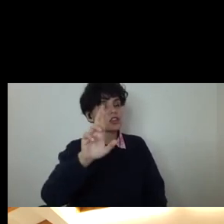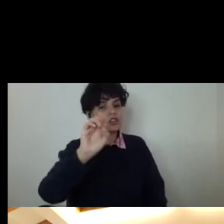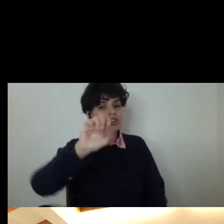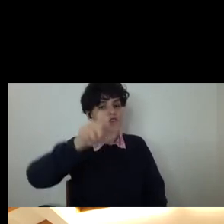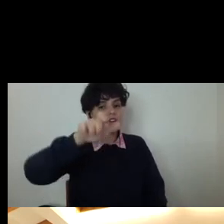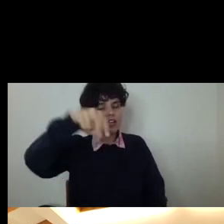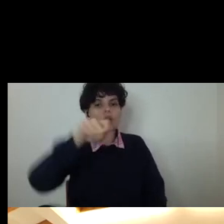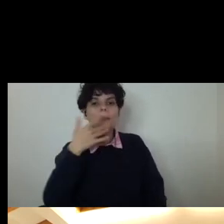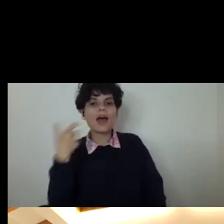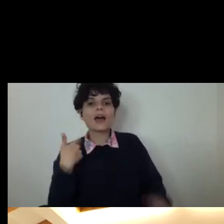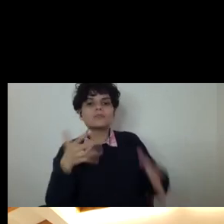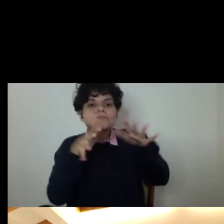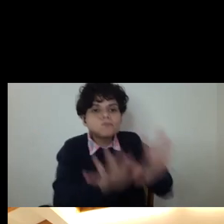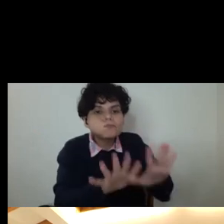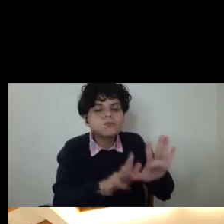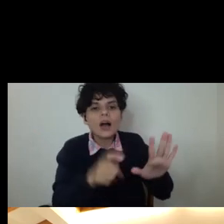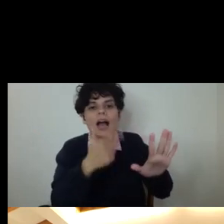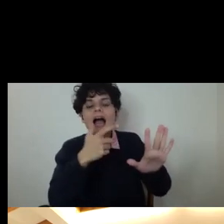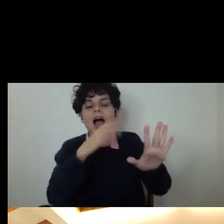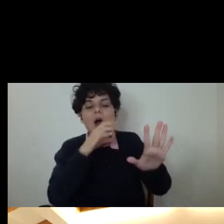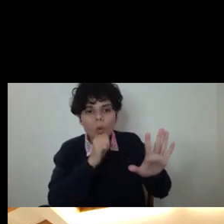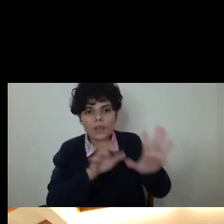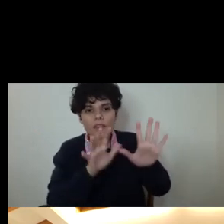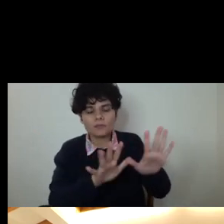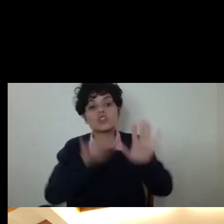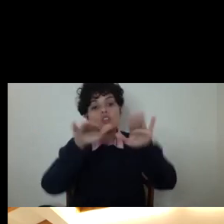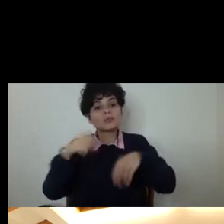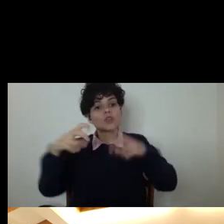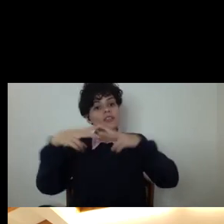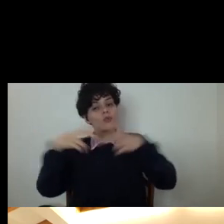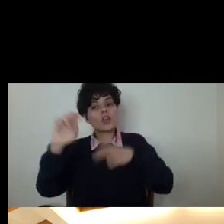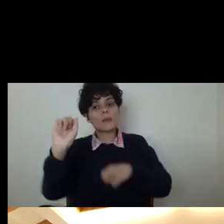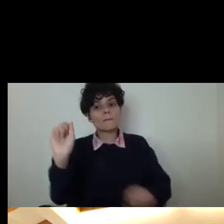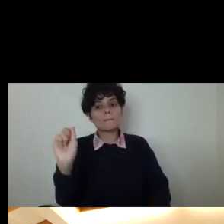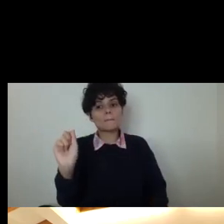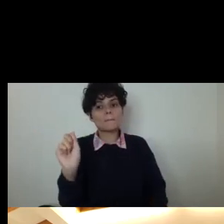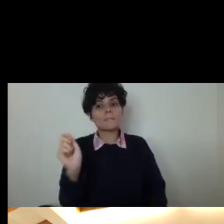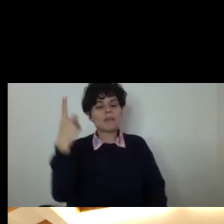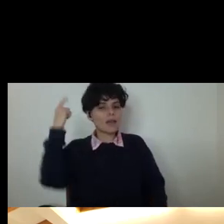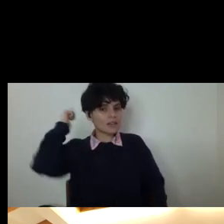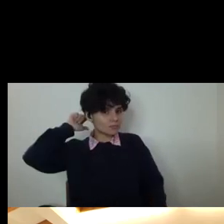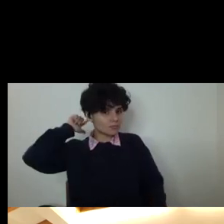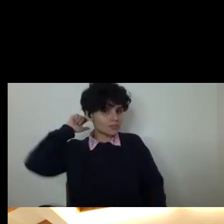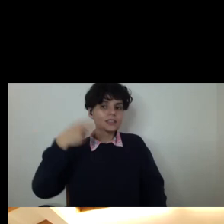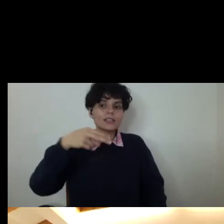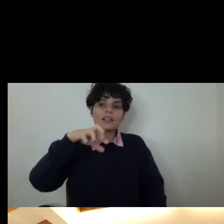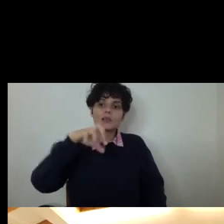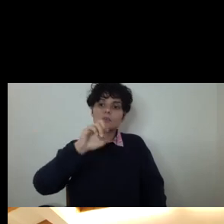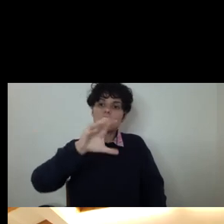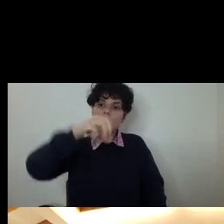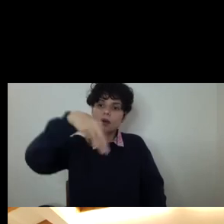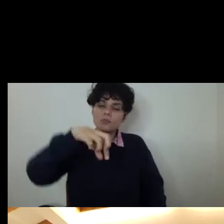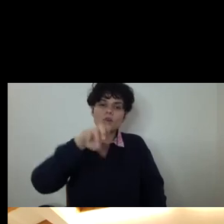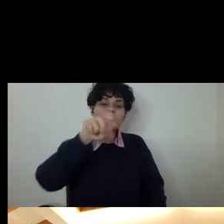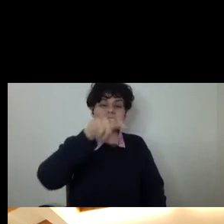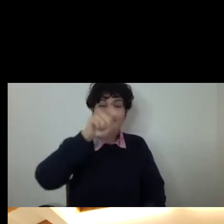caso de las células primarias, neuronas primarias del hipocampo. Y esto no voy a entrar en más detalle, tenemos toda